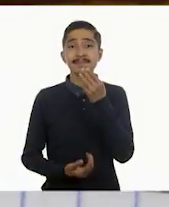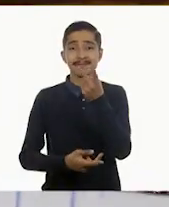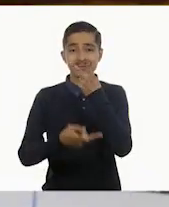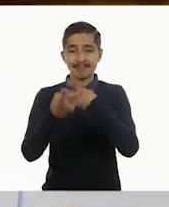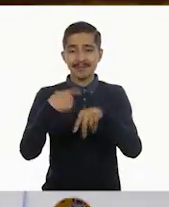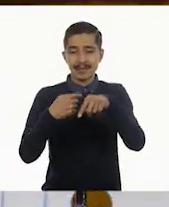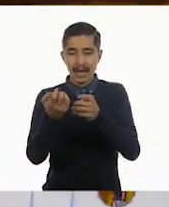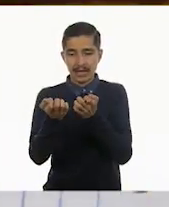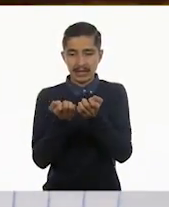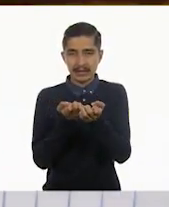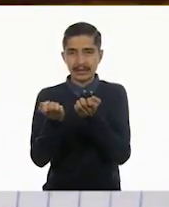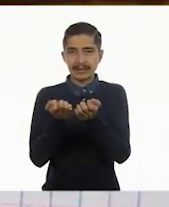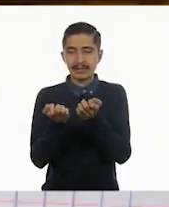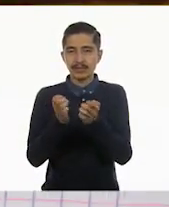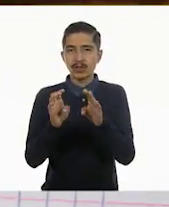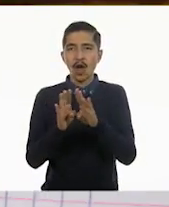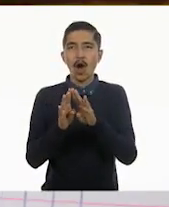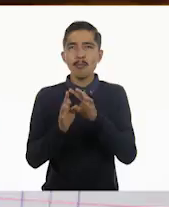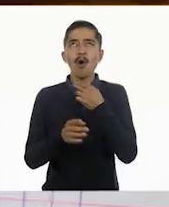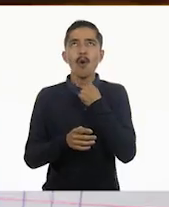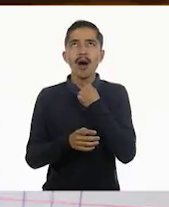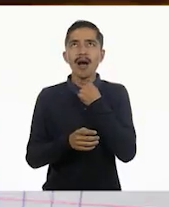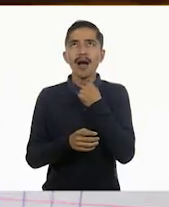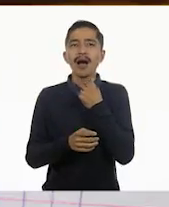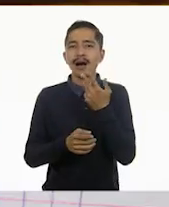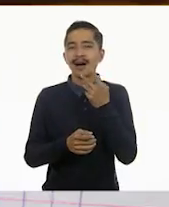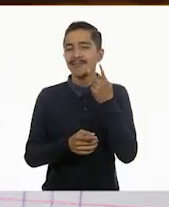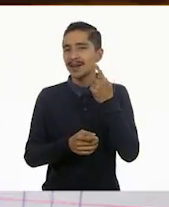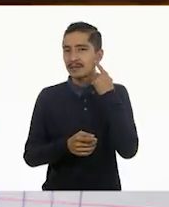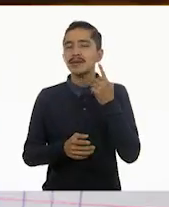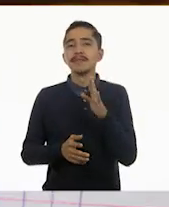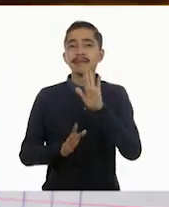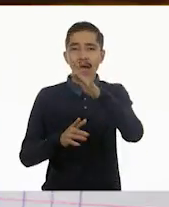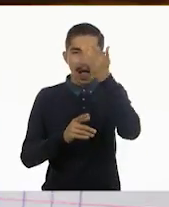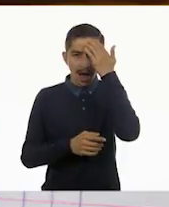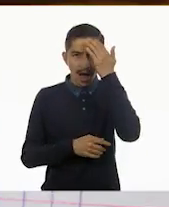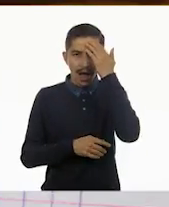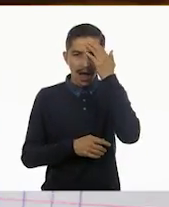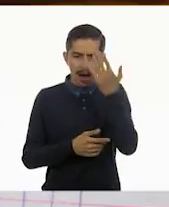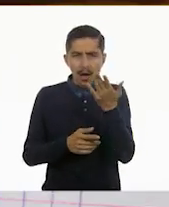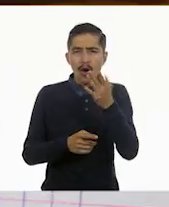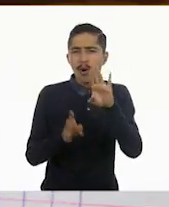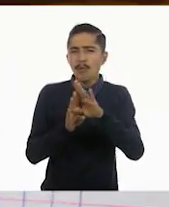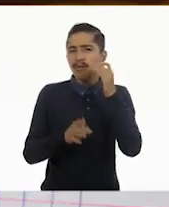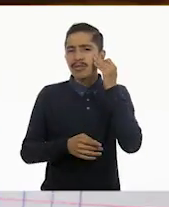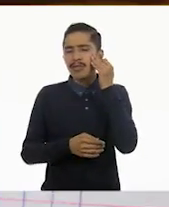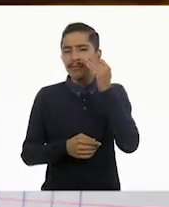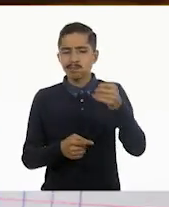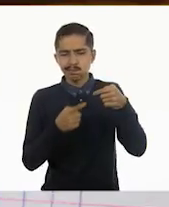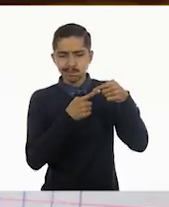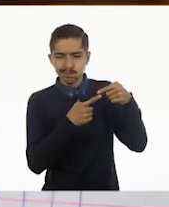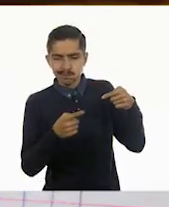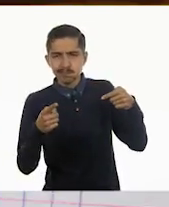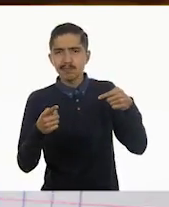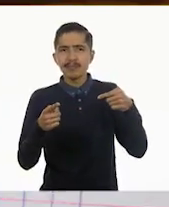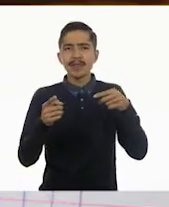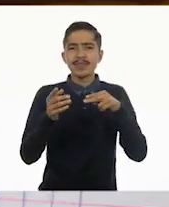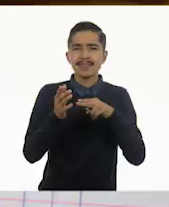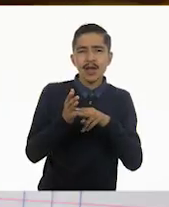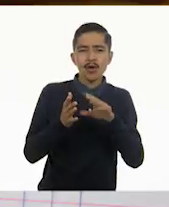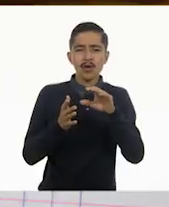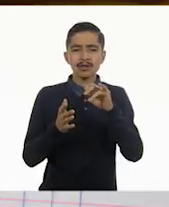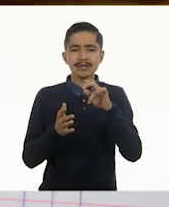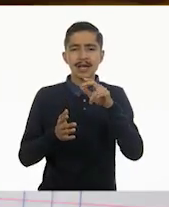Bienvenidos a ejercicios de entonación. Ahora que ya conocemos las notas musicales y las duraciones de redonda, blanca, negra y